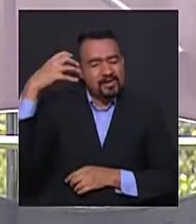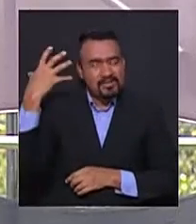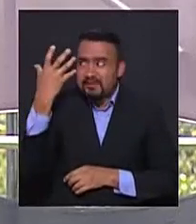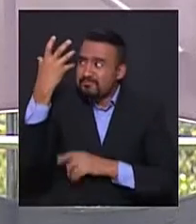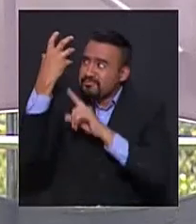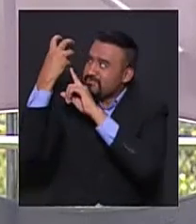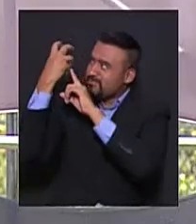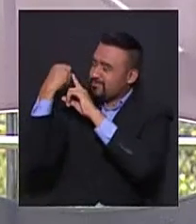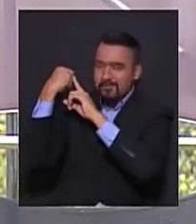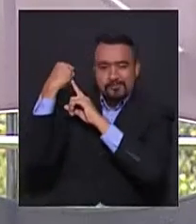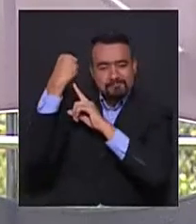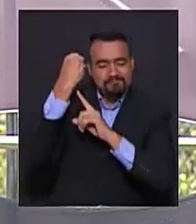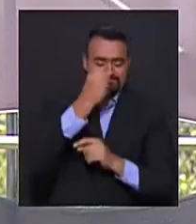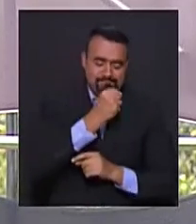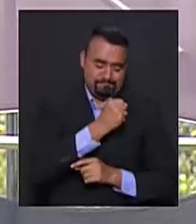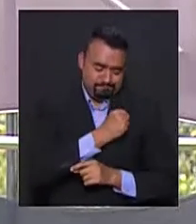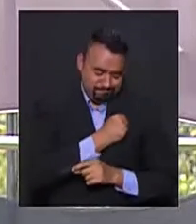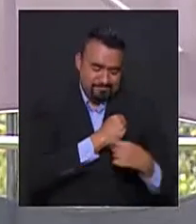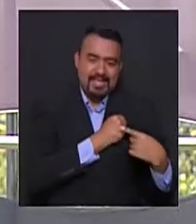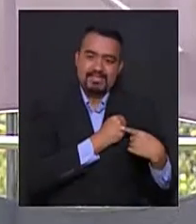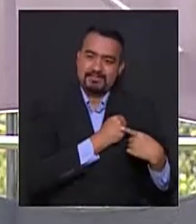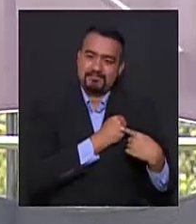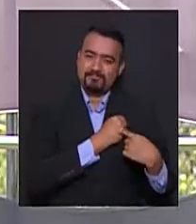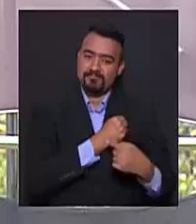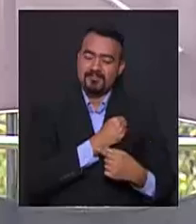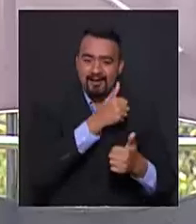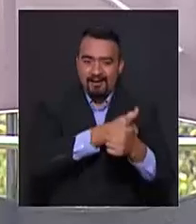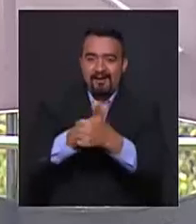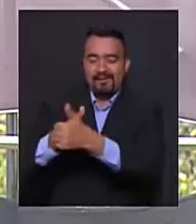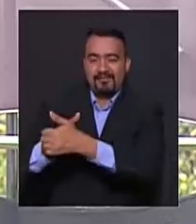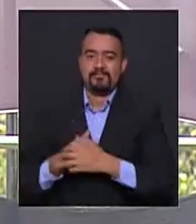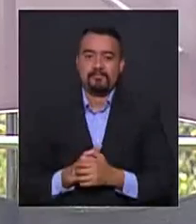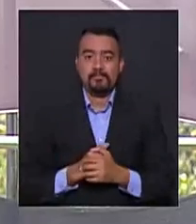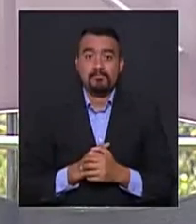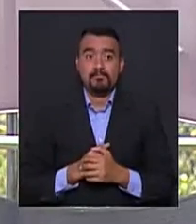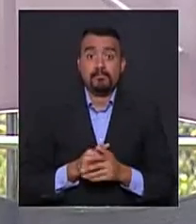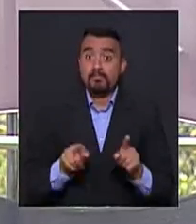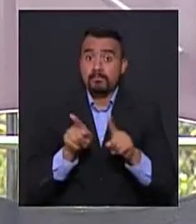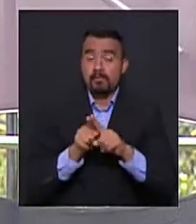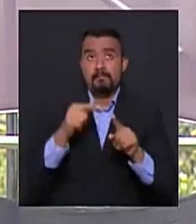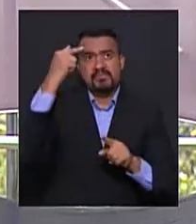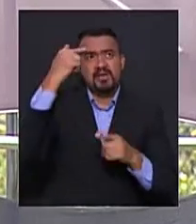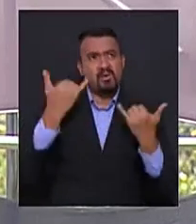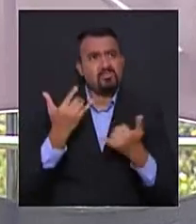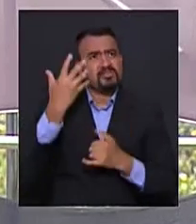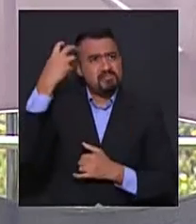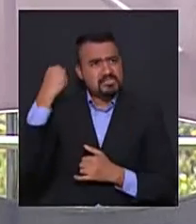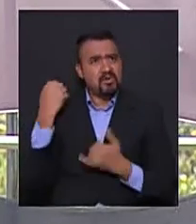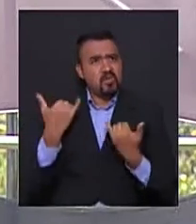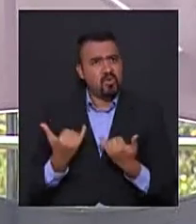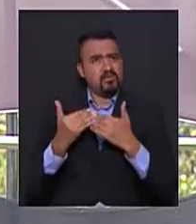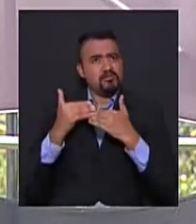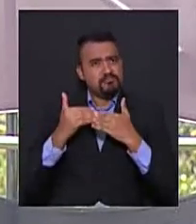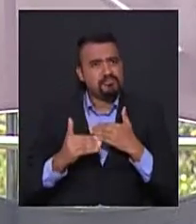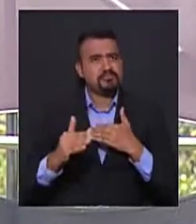suya, nuestra, de todos. Abrazar lo que fuimos para construir lo que seremos.